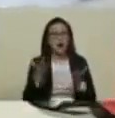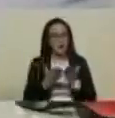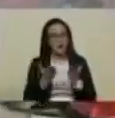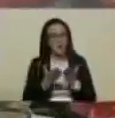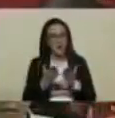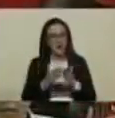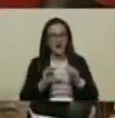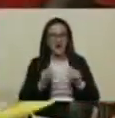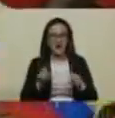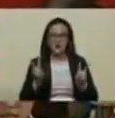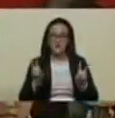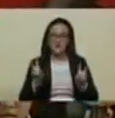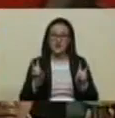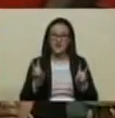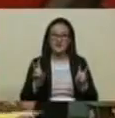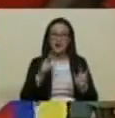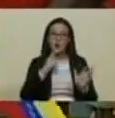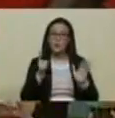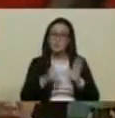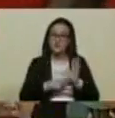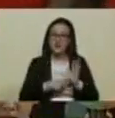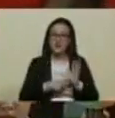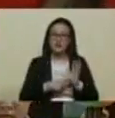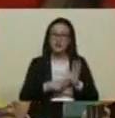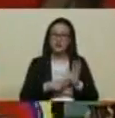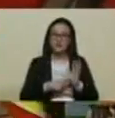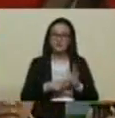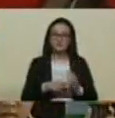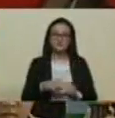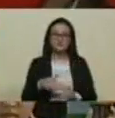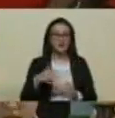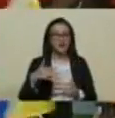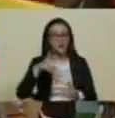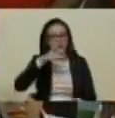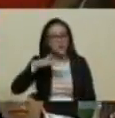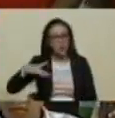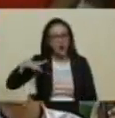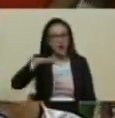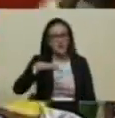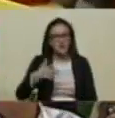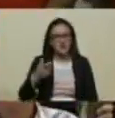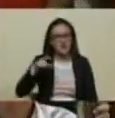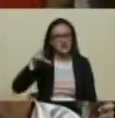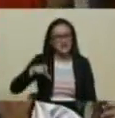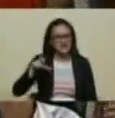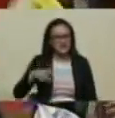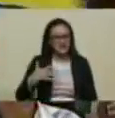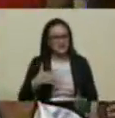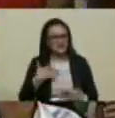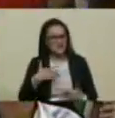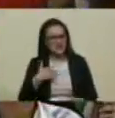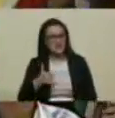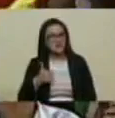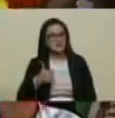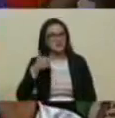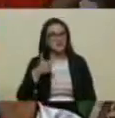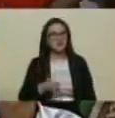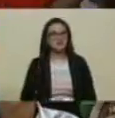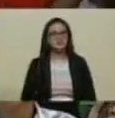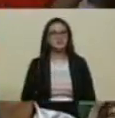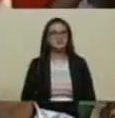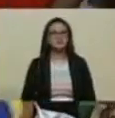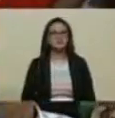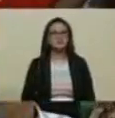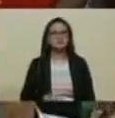sus instrucciones, yendo a las catacumbas del pueblo, donde ahí la necesidad es más sentida. Y además quiero